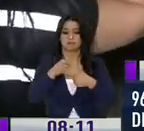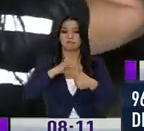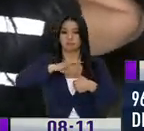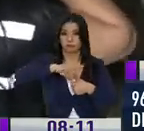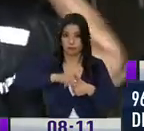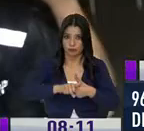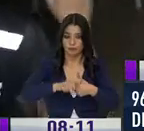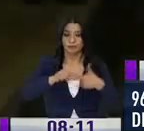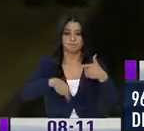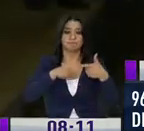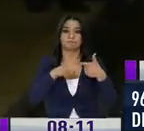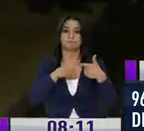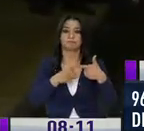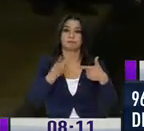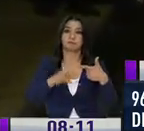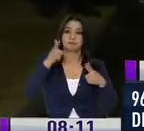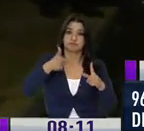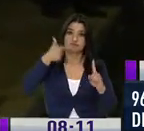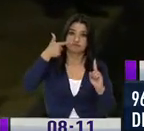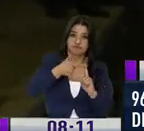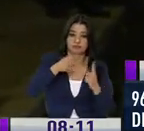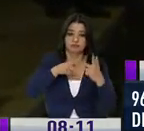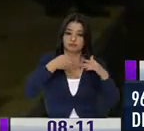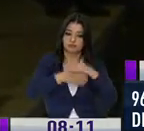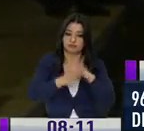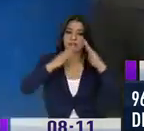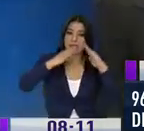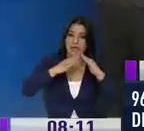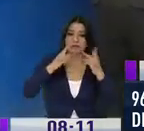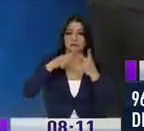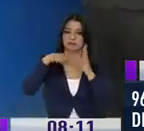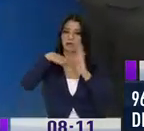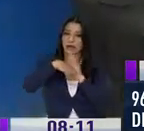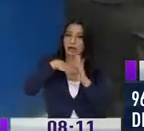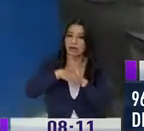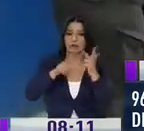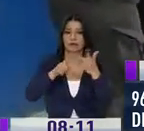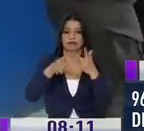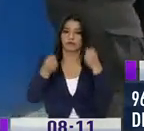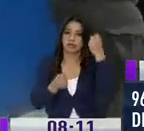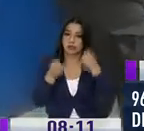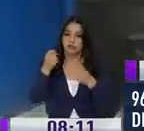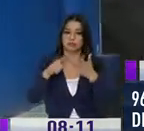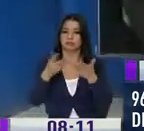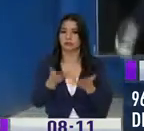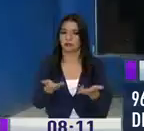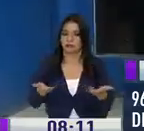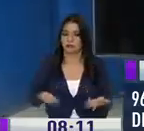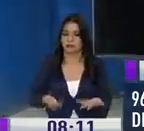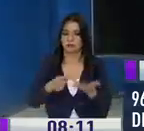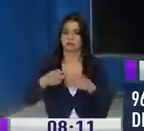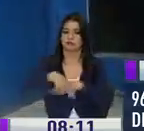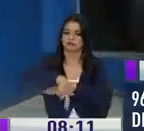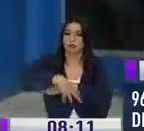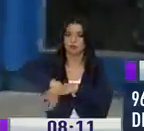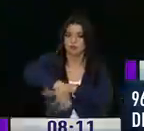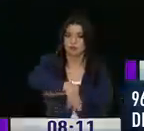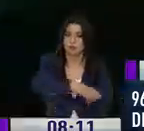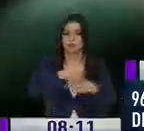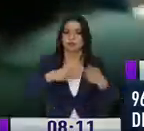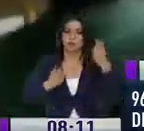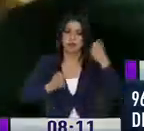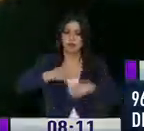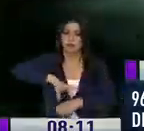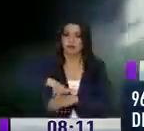como asociación ilícita, robo a personas, domicilios, unidades económicas, vehículos, bienes, accesorios, autopartes,